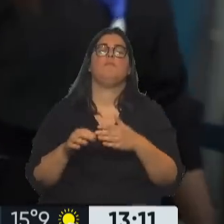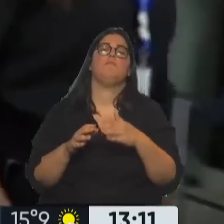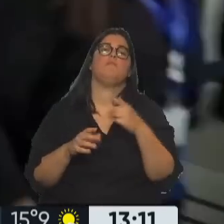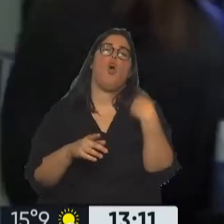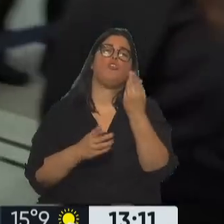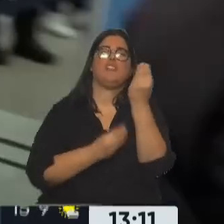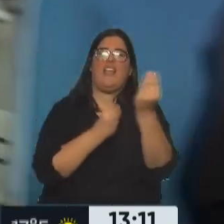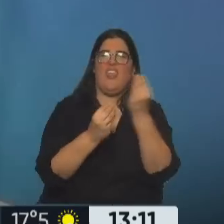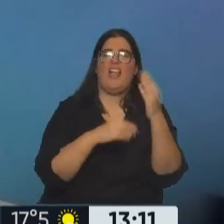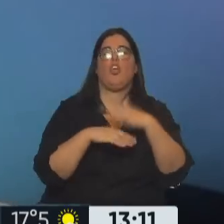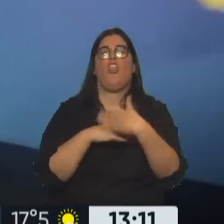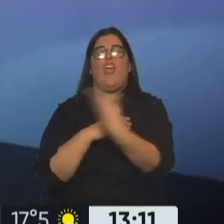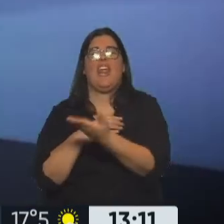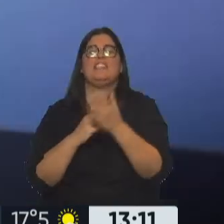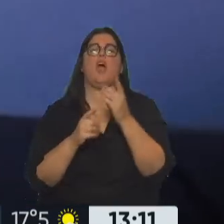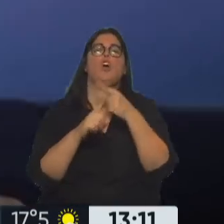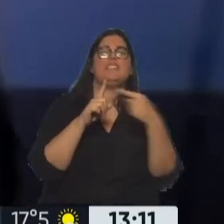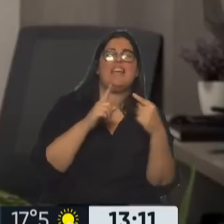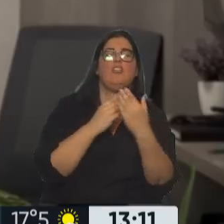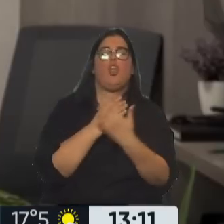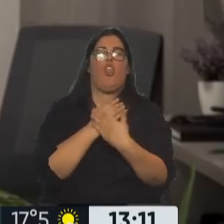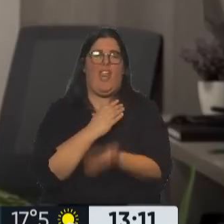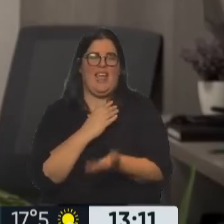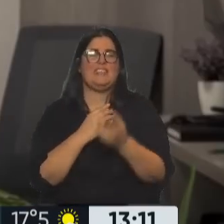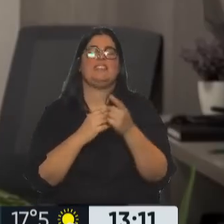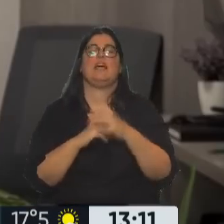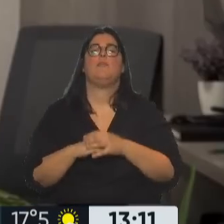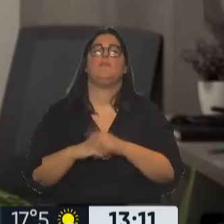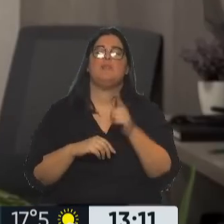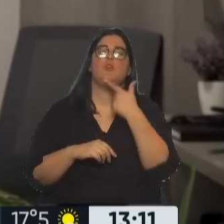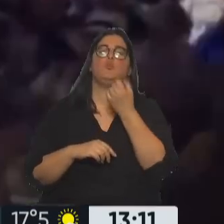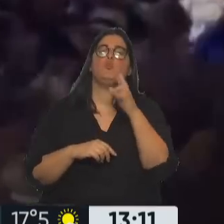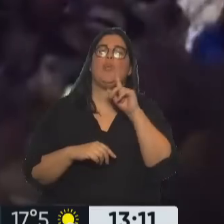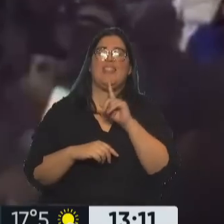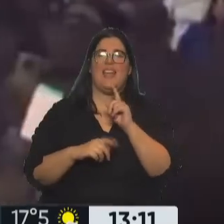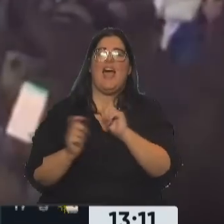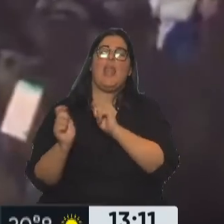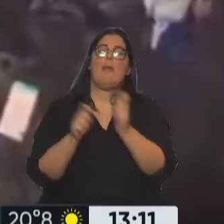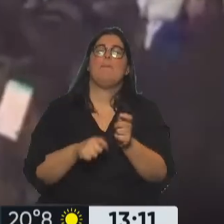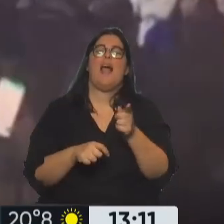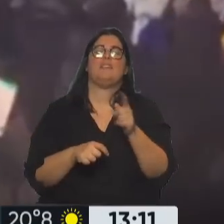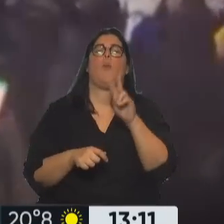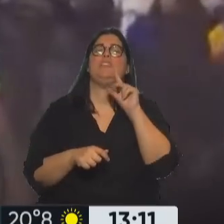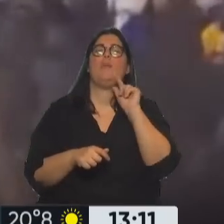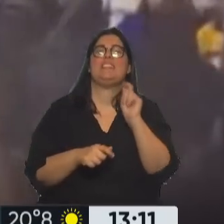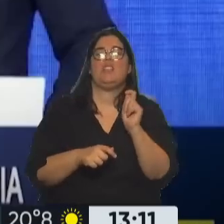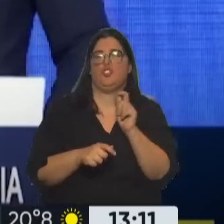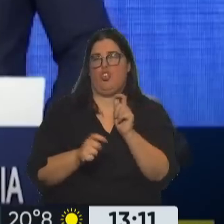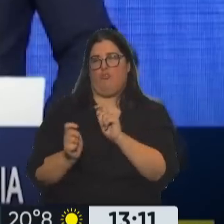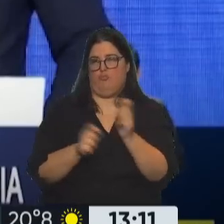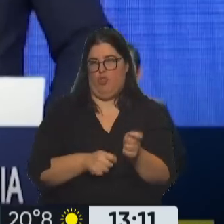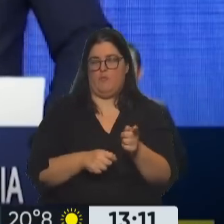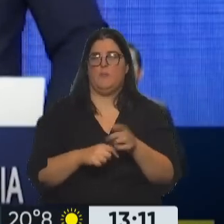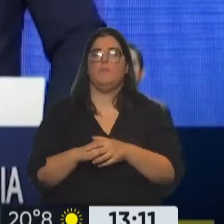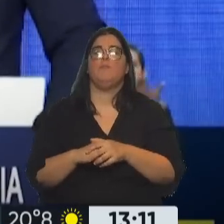centro-derecha. Bolívar Armijos, del Movimiento Amigos, y el mencionado Zurita, que reemplaza a Villavicencio. Como sea,